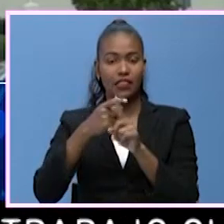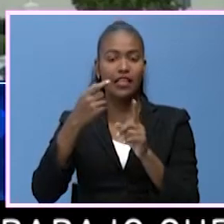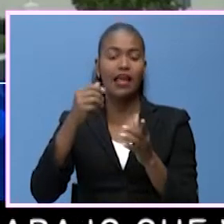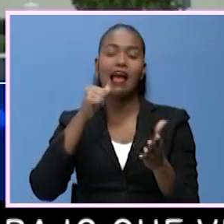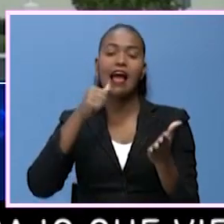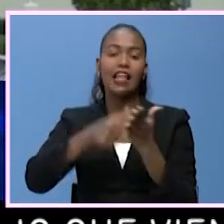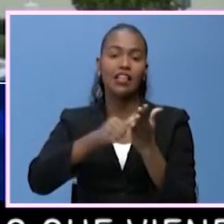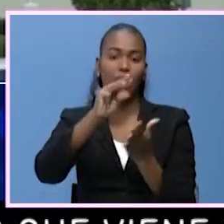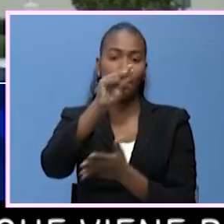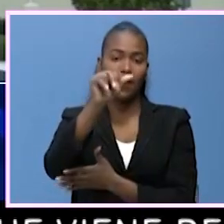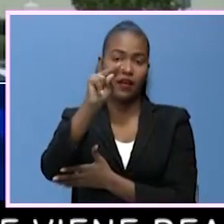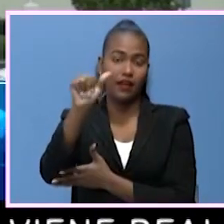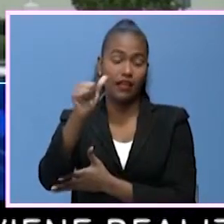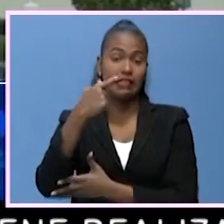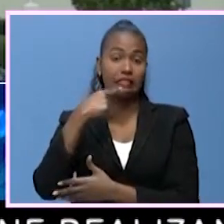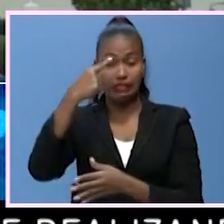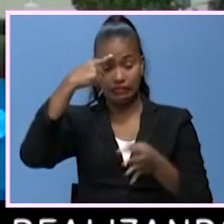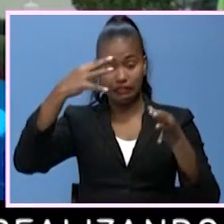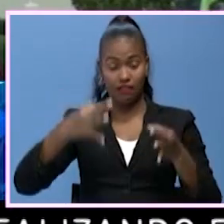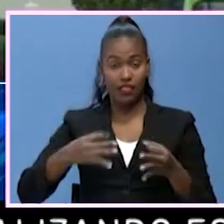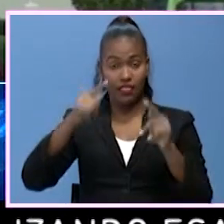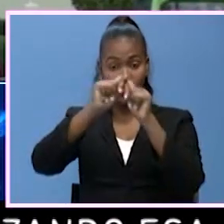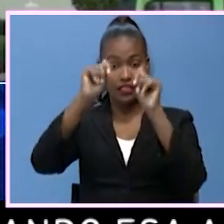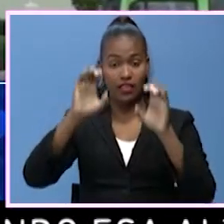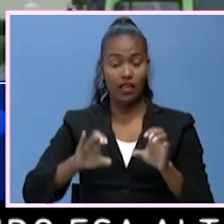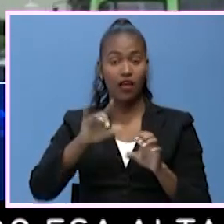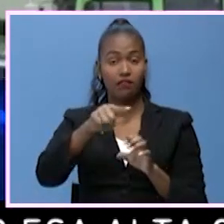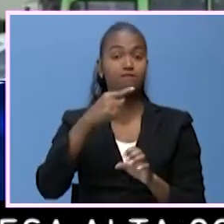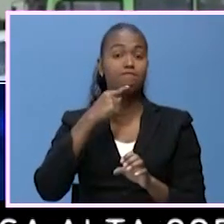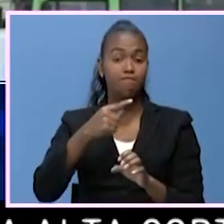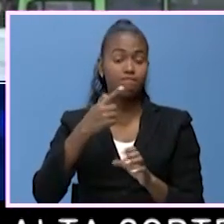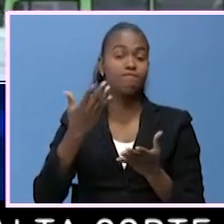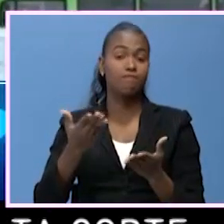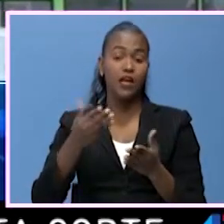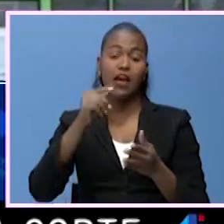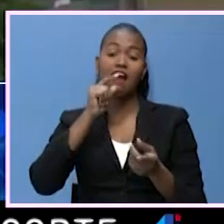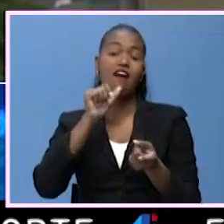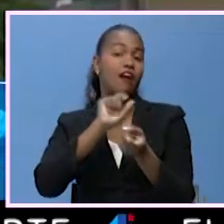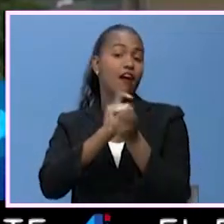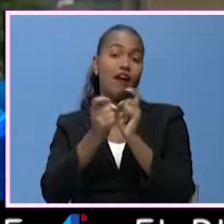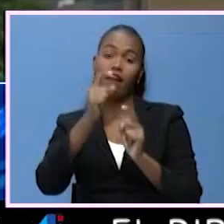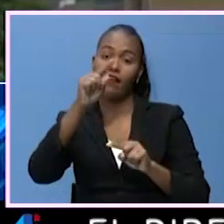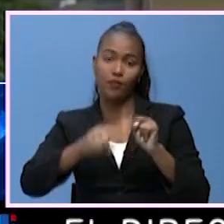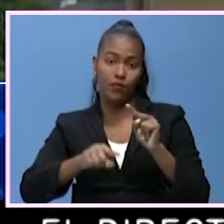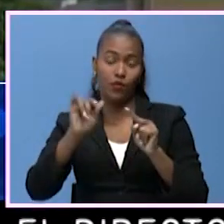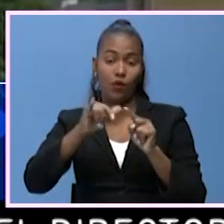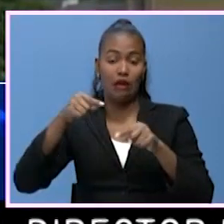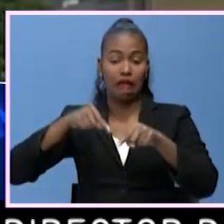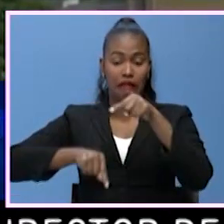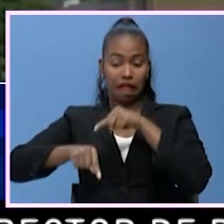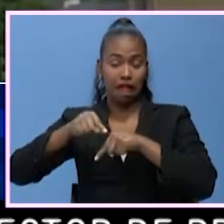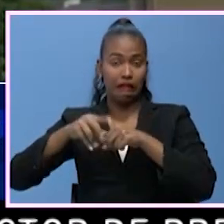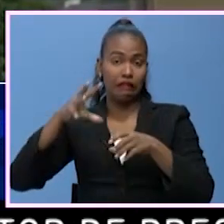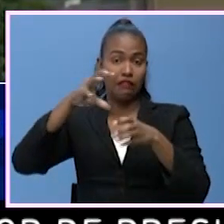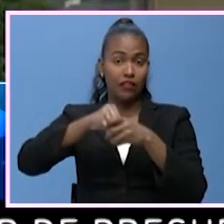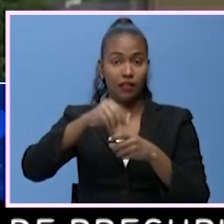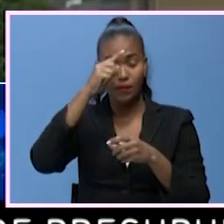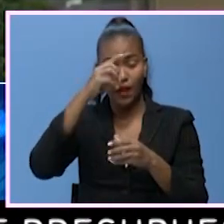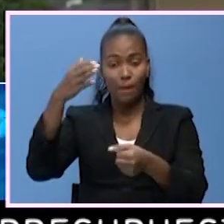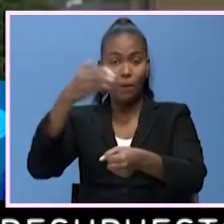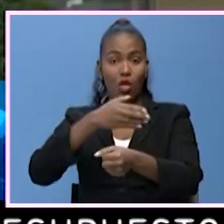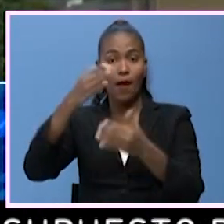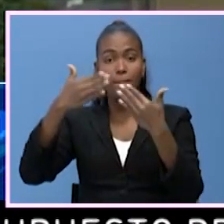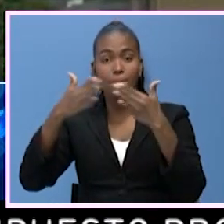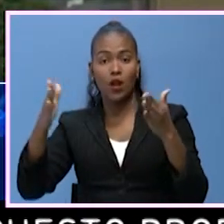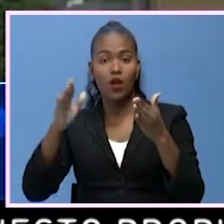Magna, que establece que las decisiones del tribunal son definitivas e irrevocables, que constituyen precedentes vinculantes para los poderes